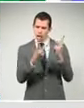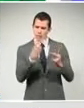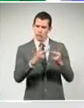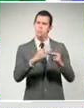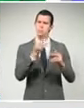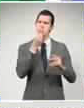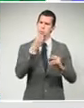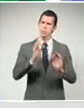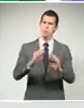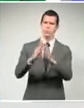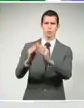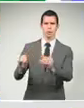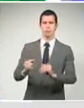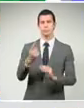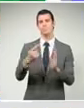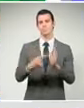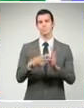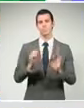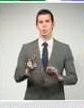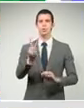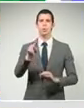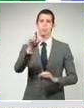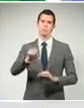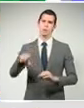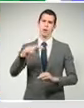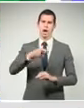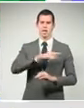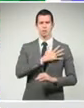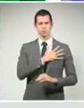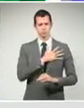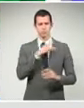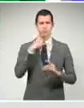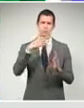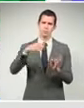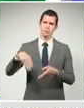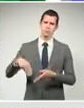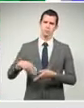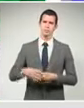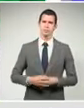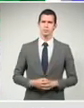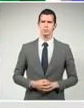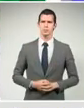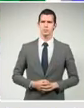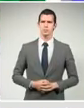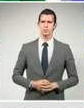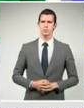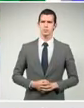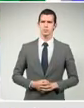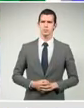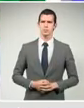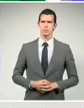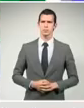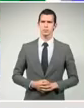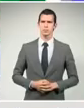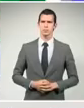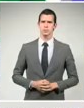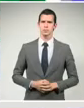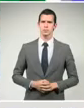el fallecimiento de 2 personas en nuestro país con COVID-19. Eso hace un